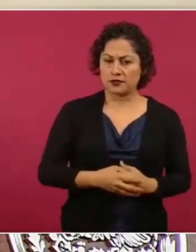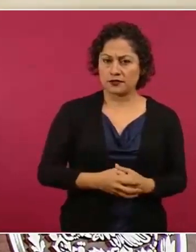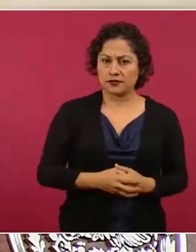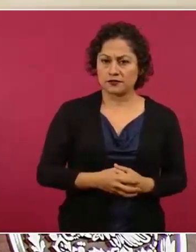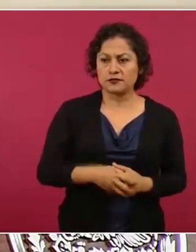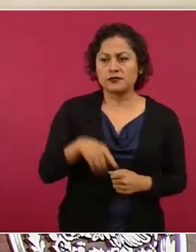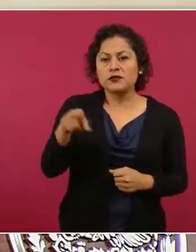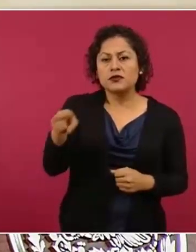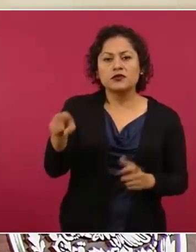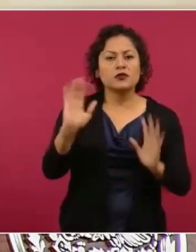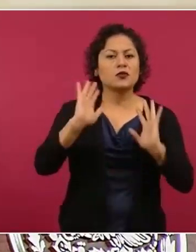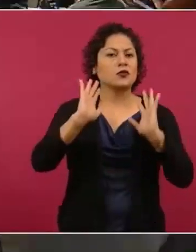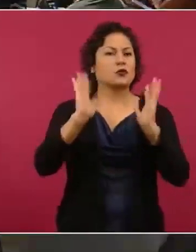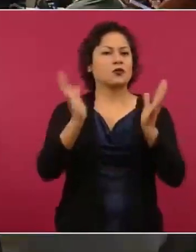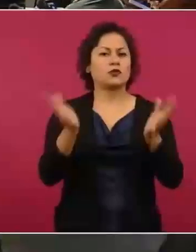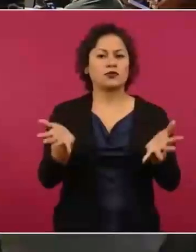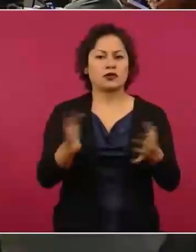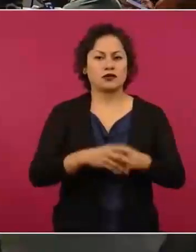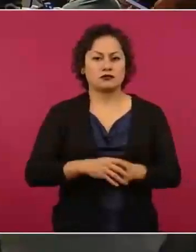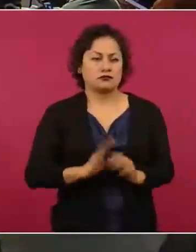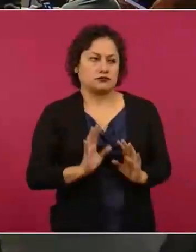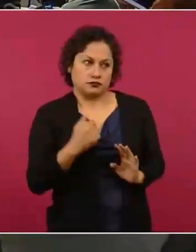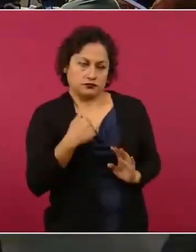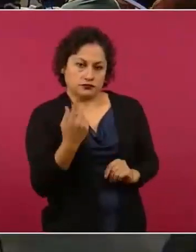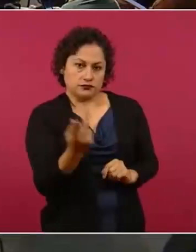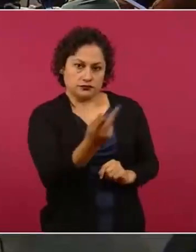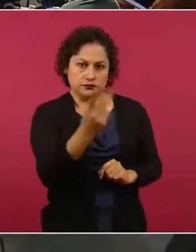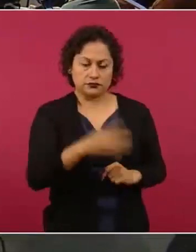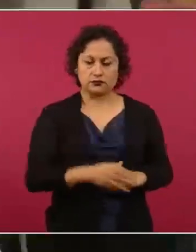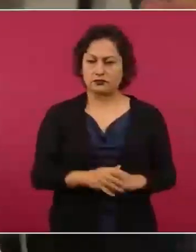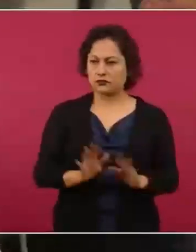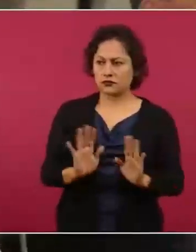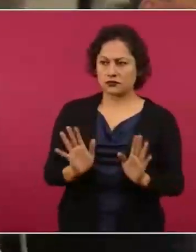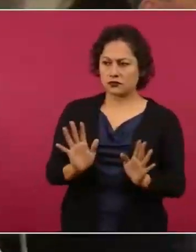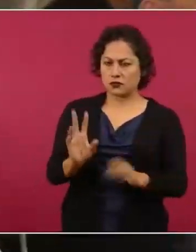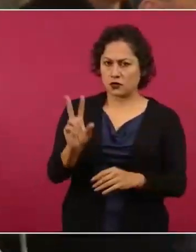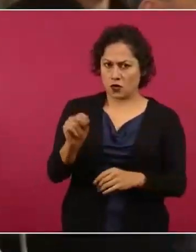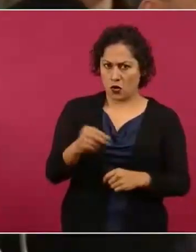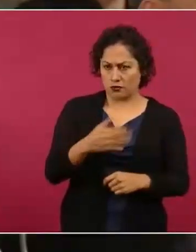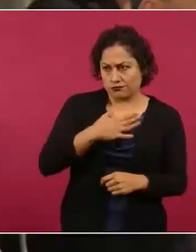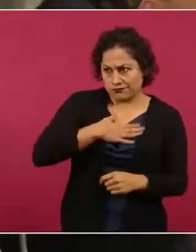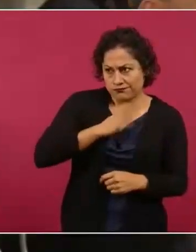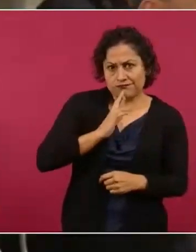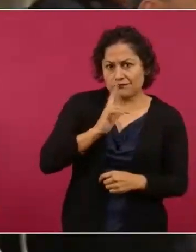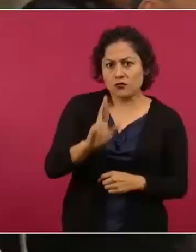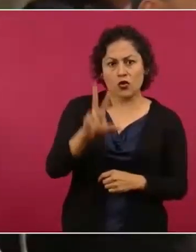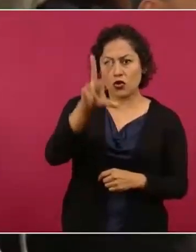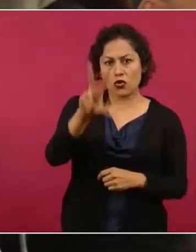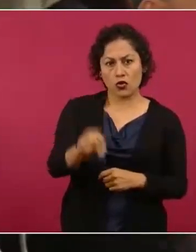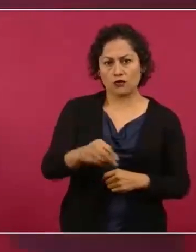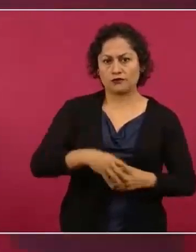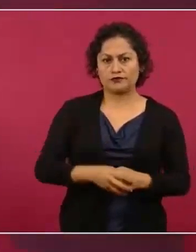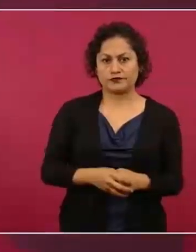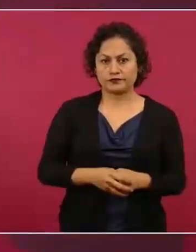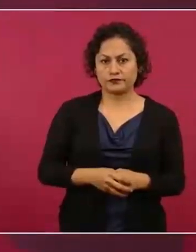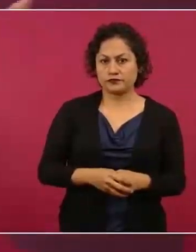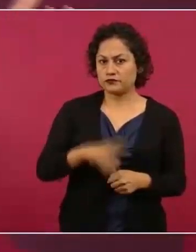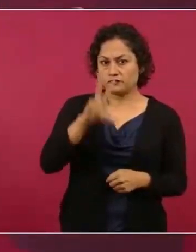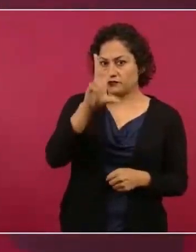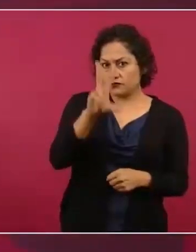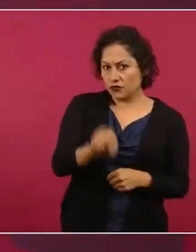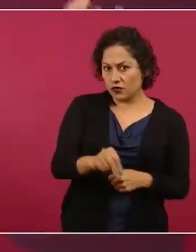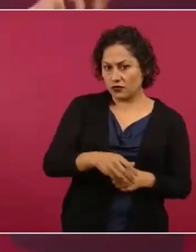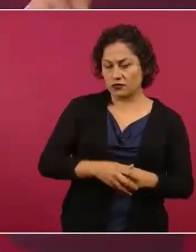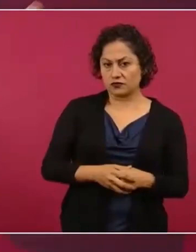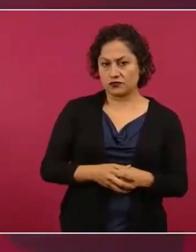Tú ya. No, se lo pregunto. No. Pues te contesto de que no. No, los periodistas no